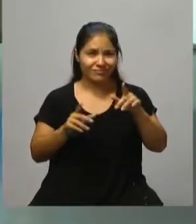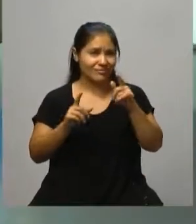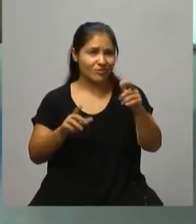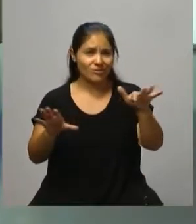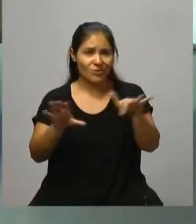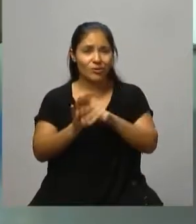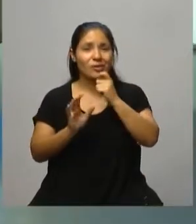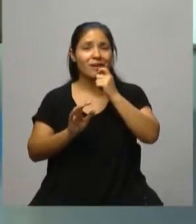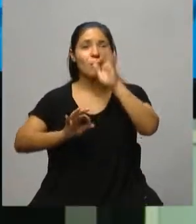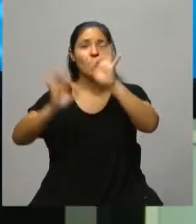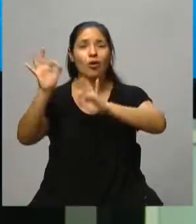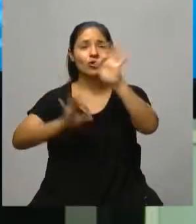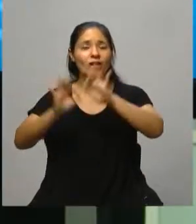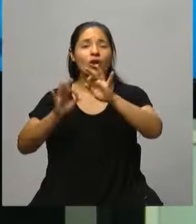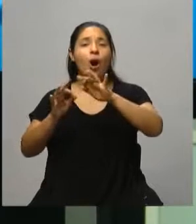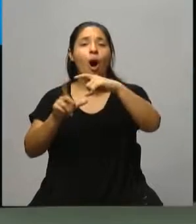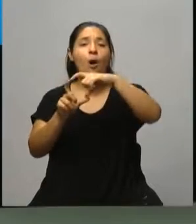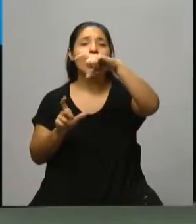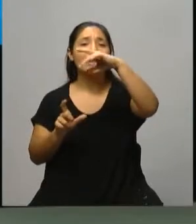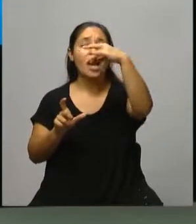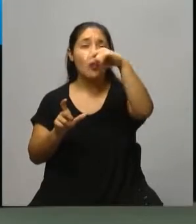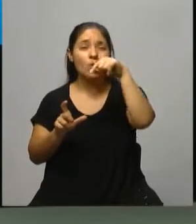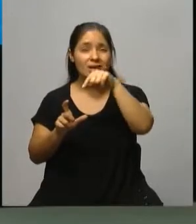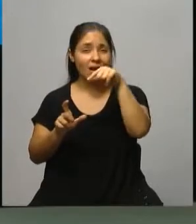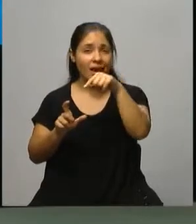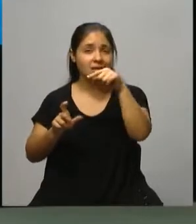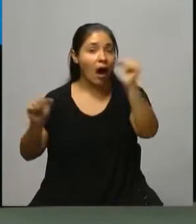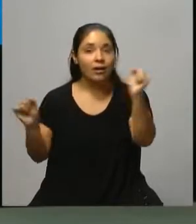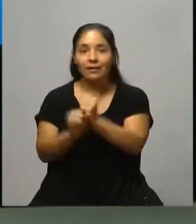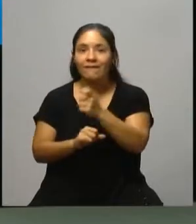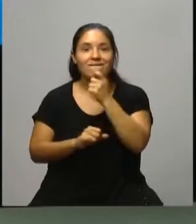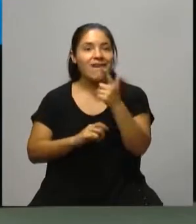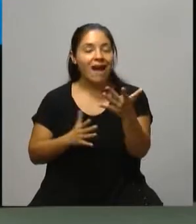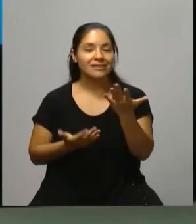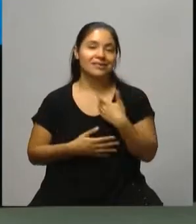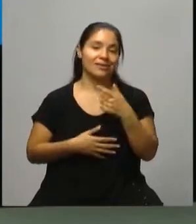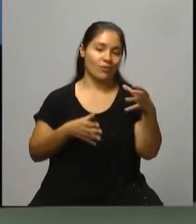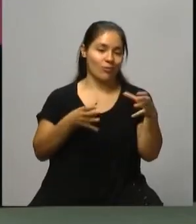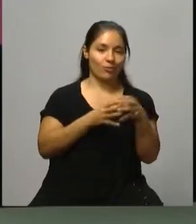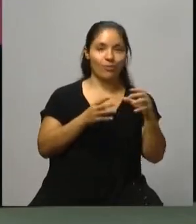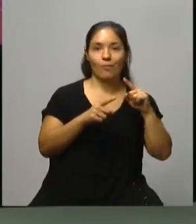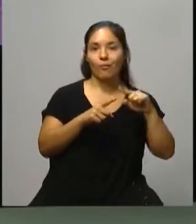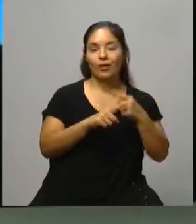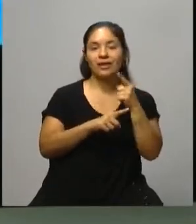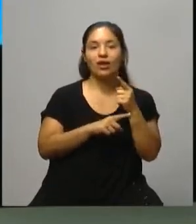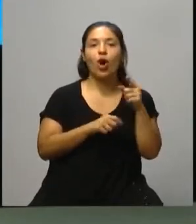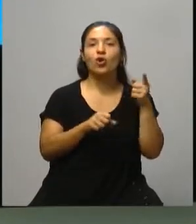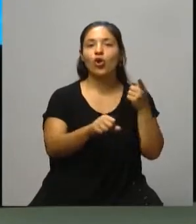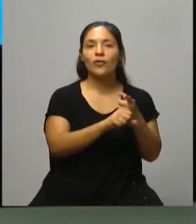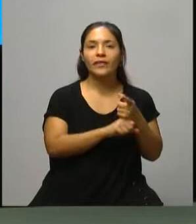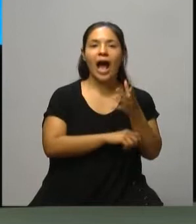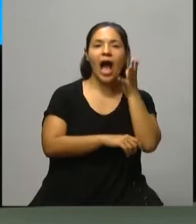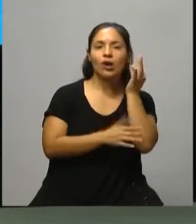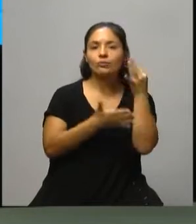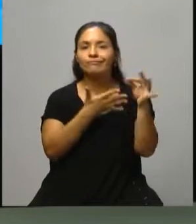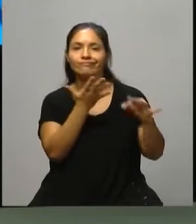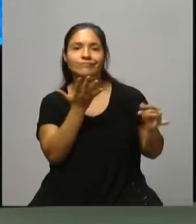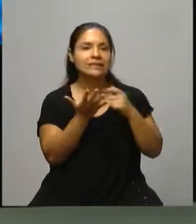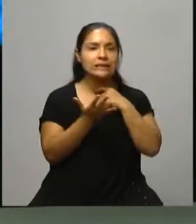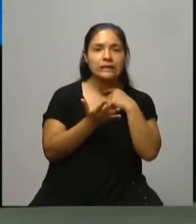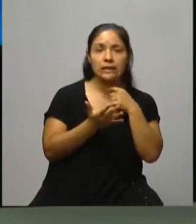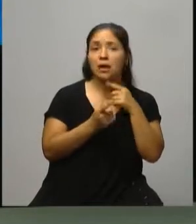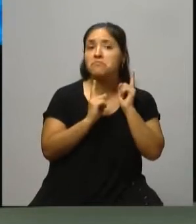Mendoza. ¿Es así? Es así porque se ven los hechos, se ven decisiones como el tema del portezuelo, por darte un ejemplo,